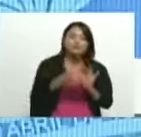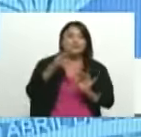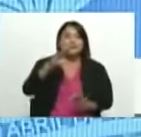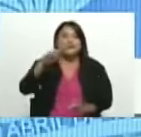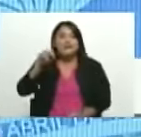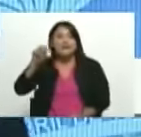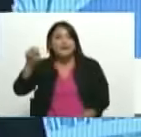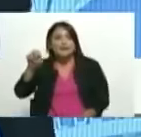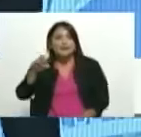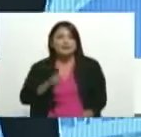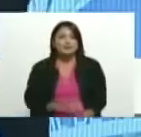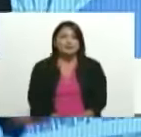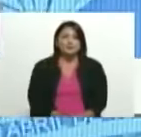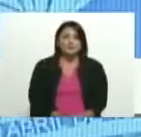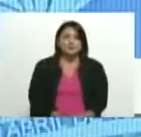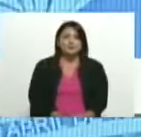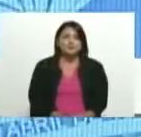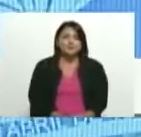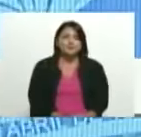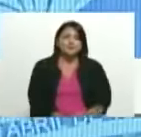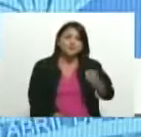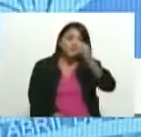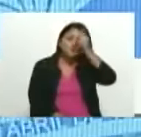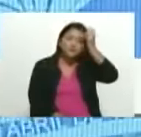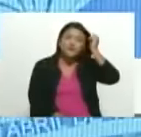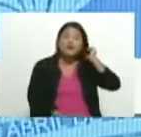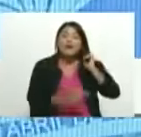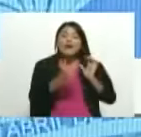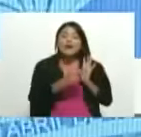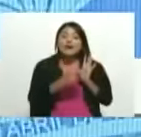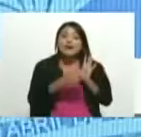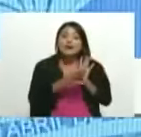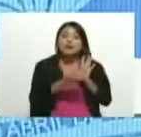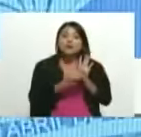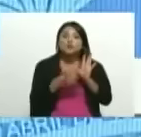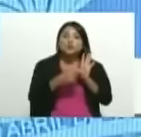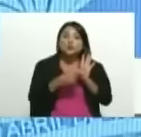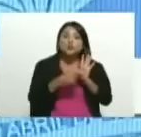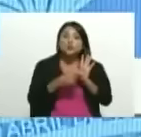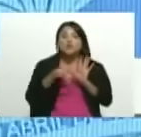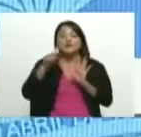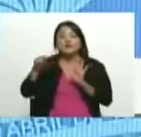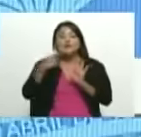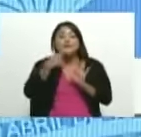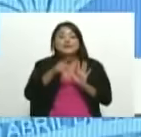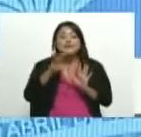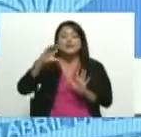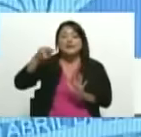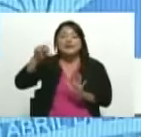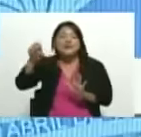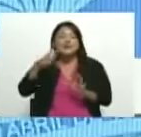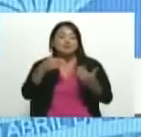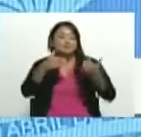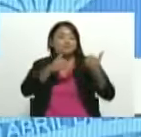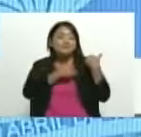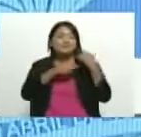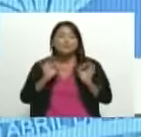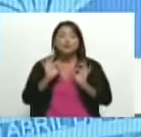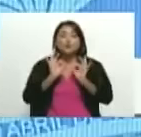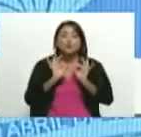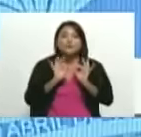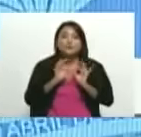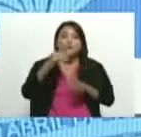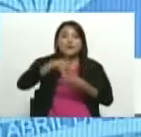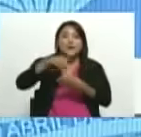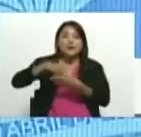además en esta constitución dice que el Consejo Nacional Electoral tiene la potestad exclusiva de